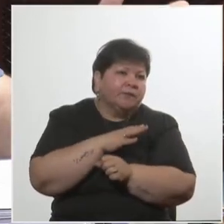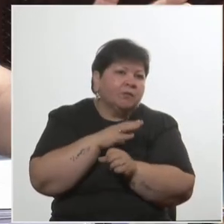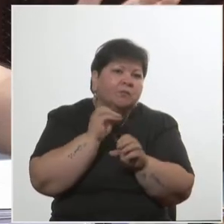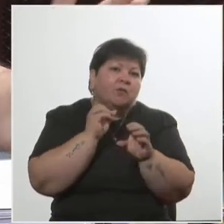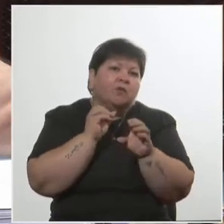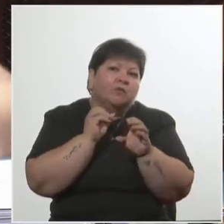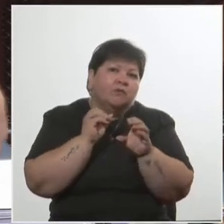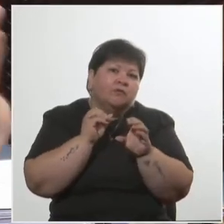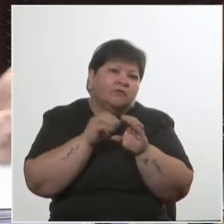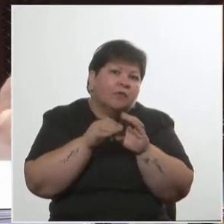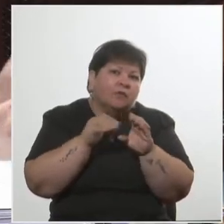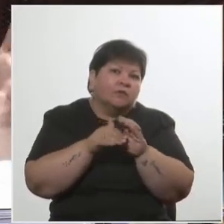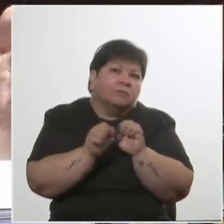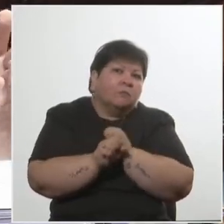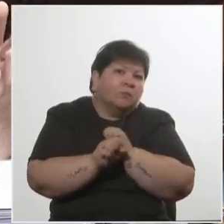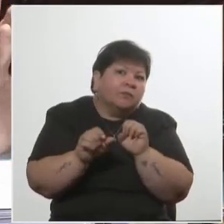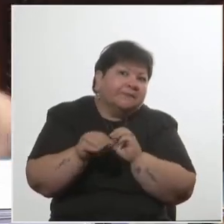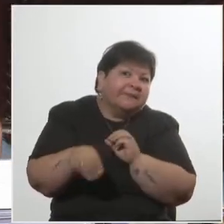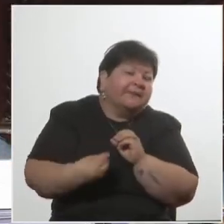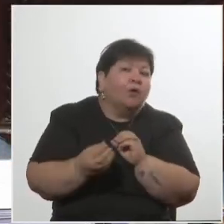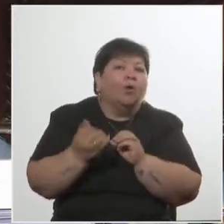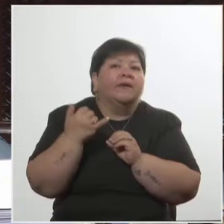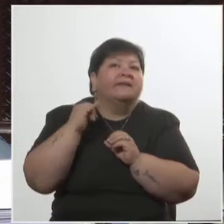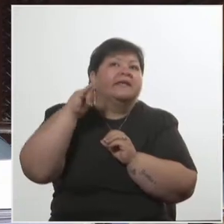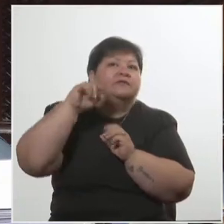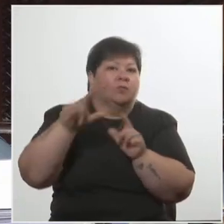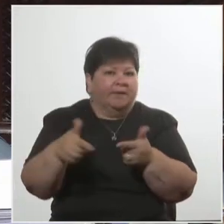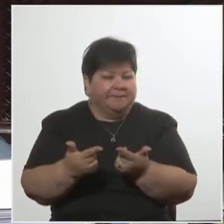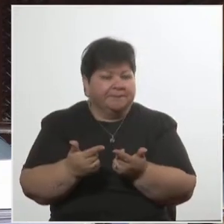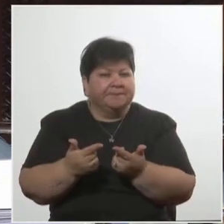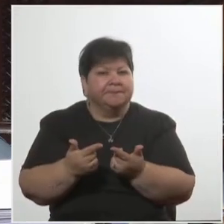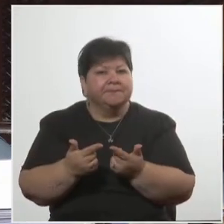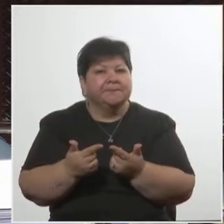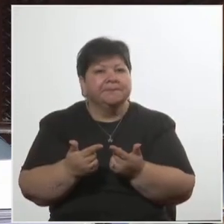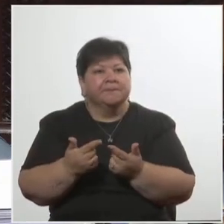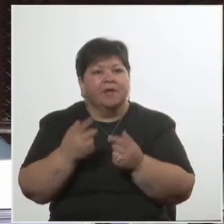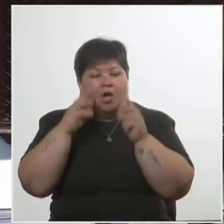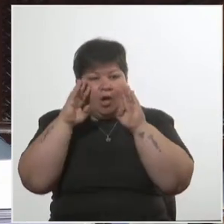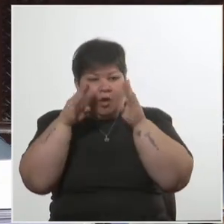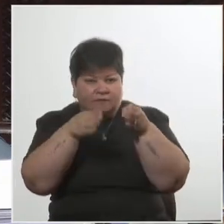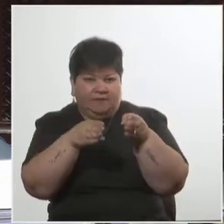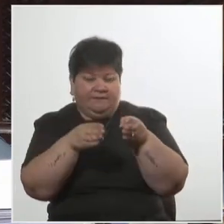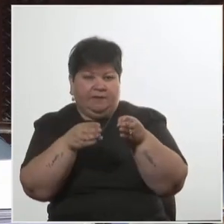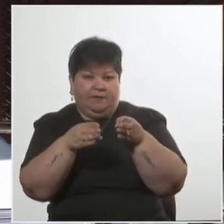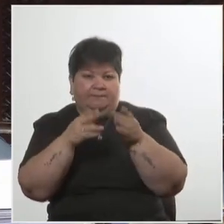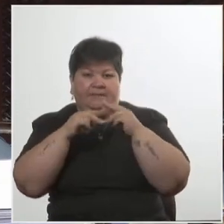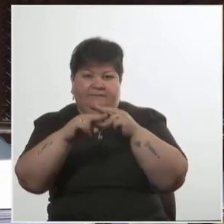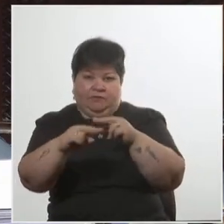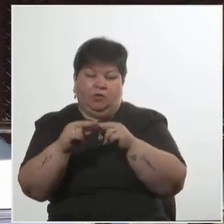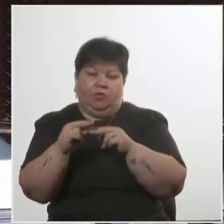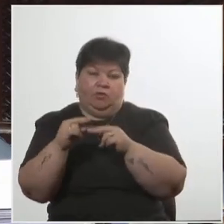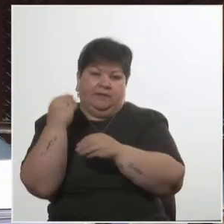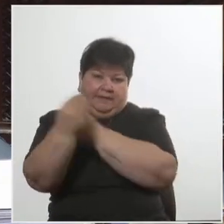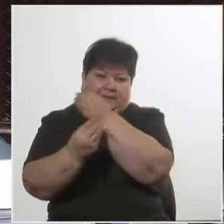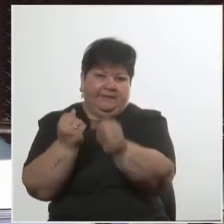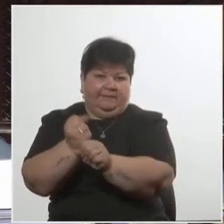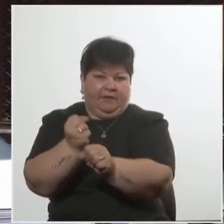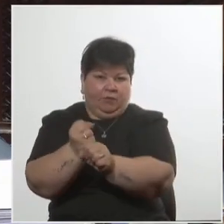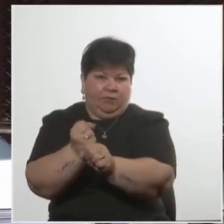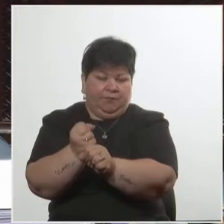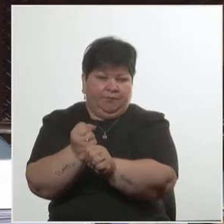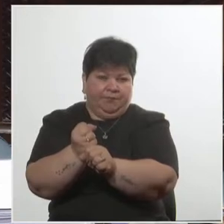a pérdida o sin intereses bueno que presten atención a la preservación de la de los puestos de trabajo